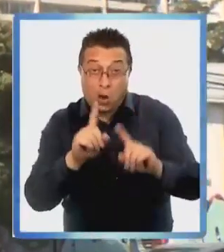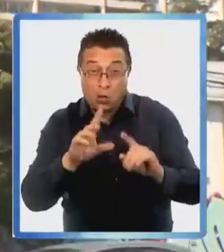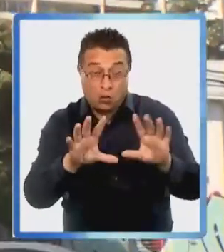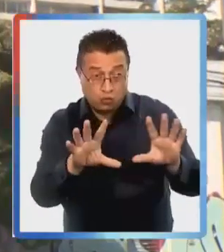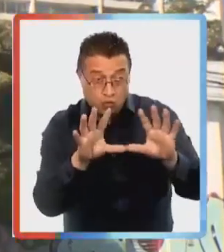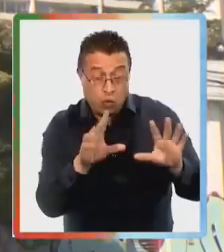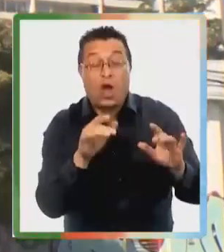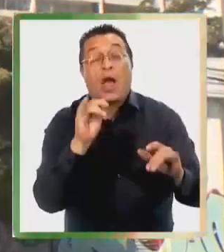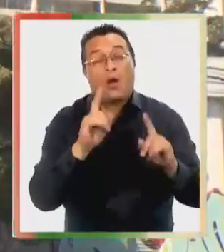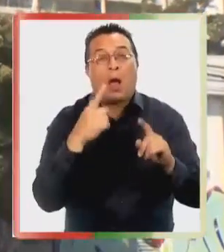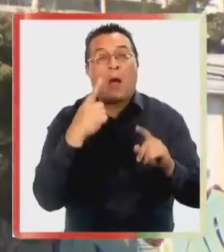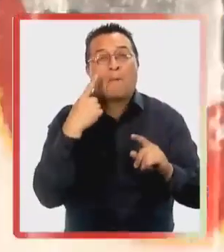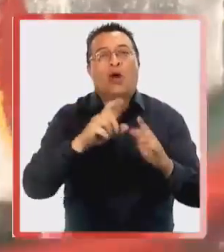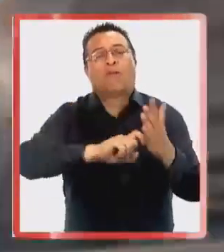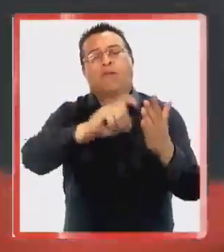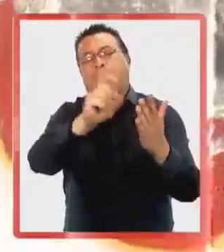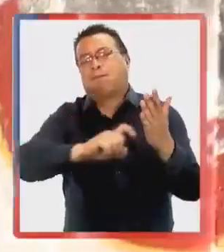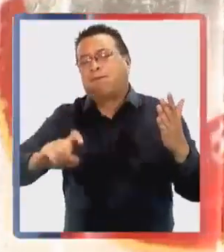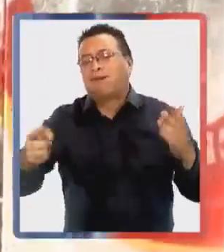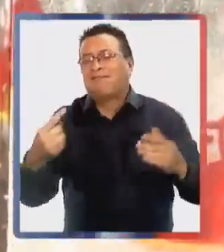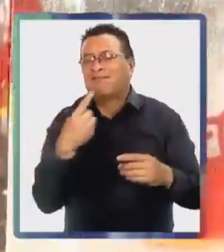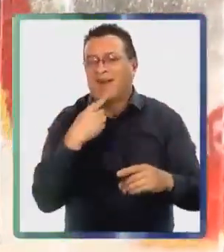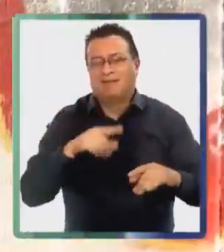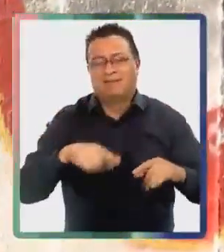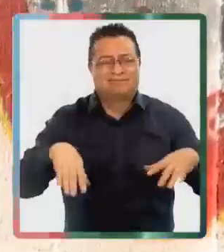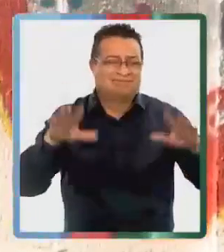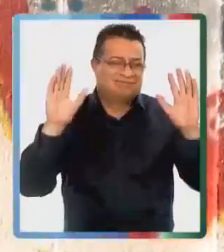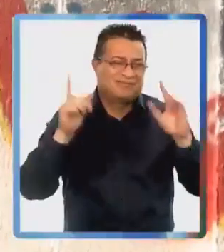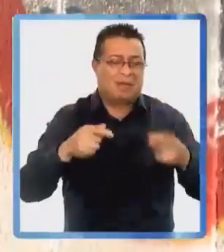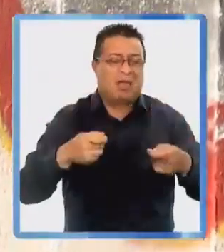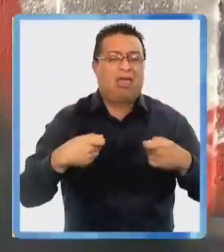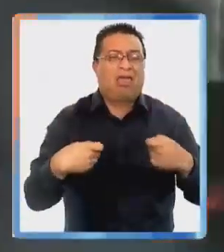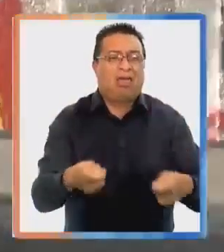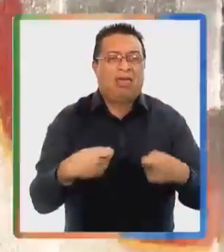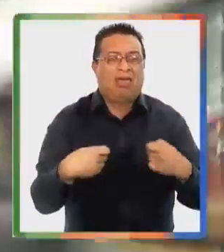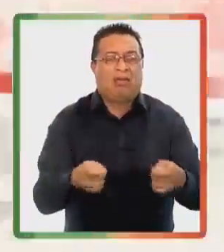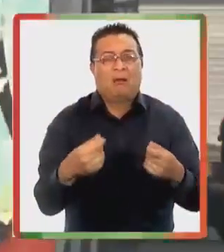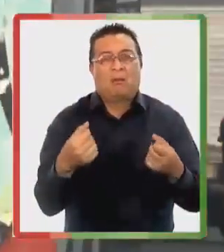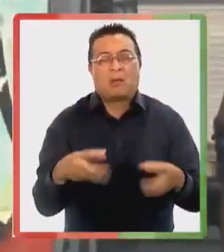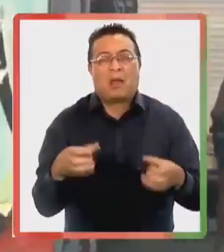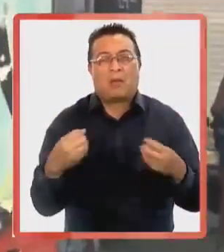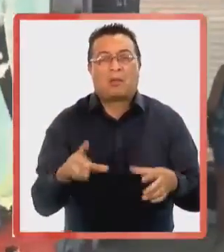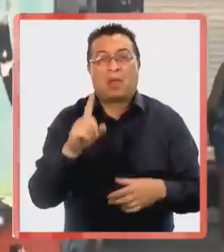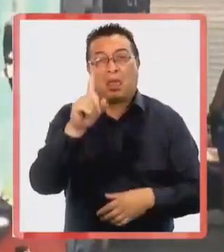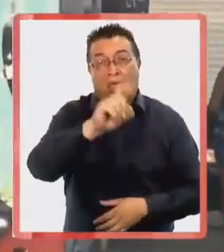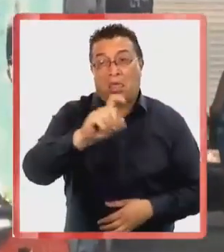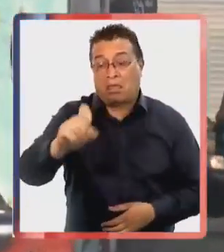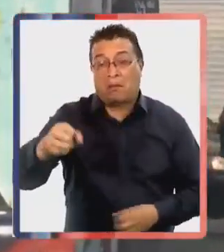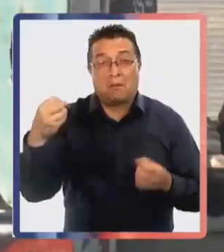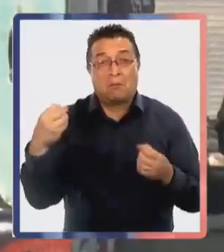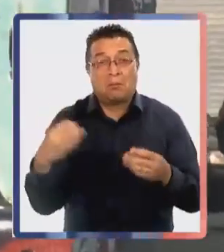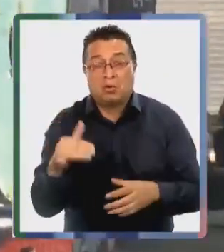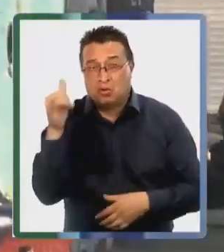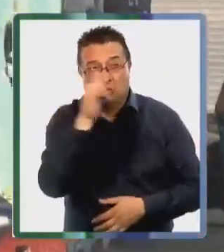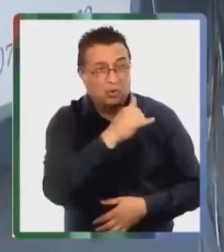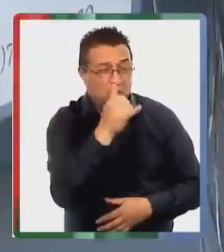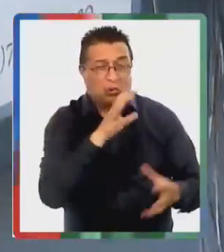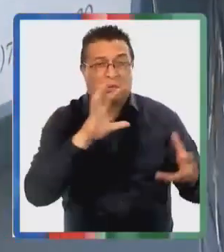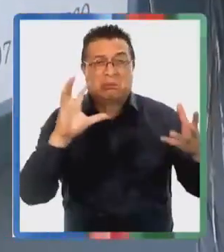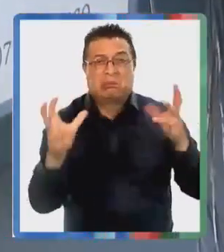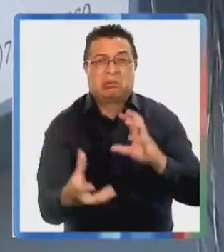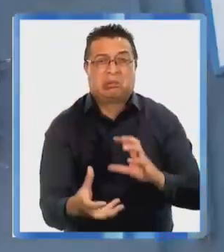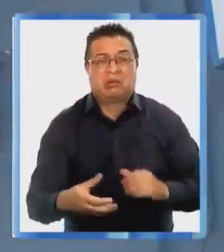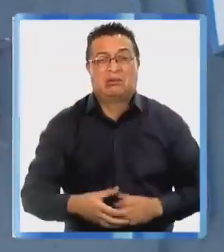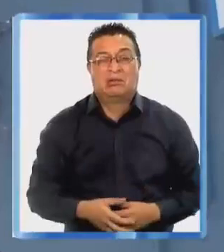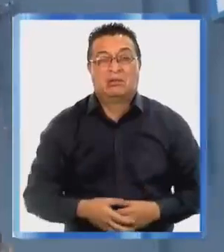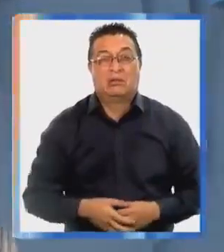luzca bien, pero hay gente que anda rayando por allá, no más, pues viejo. Entonces gastan plata, además que gastan plata en el spray, ensucian más la ciudad. El